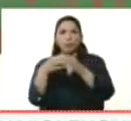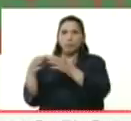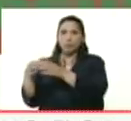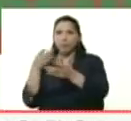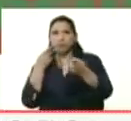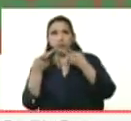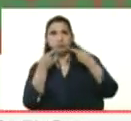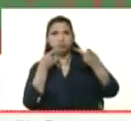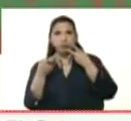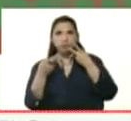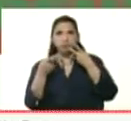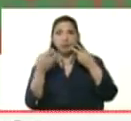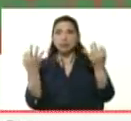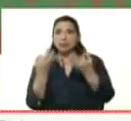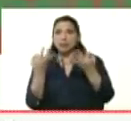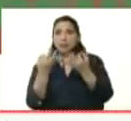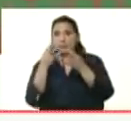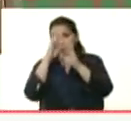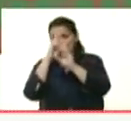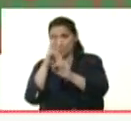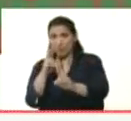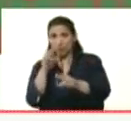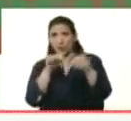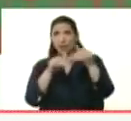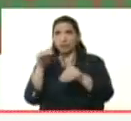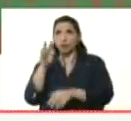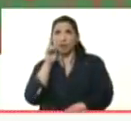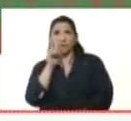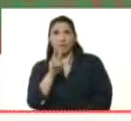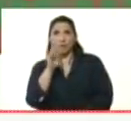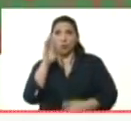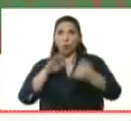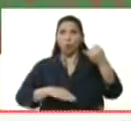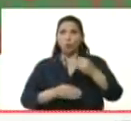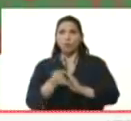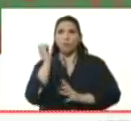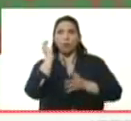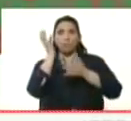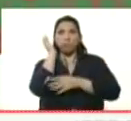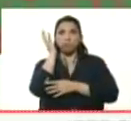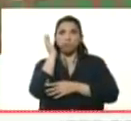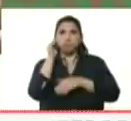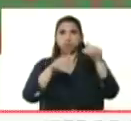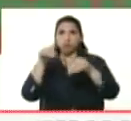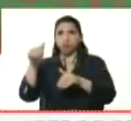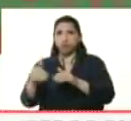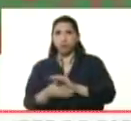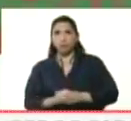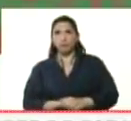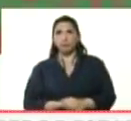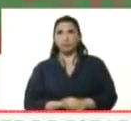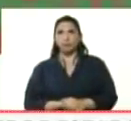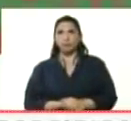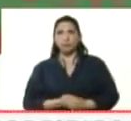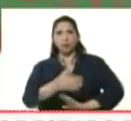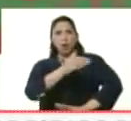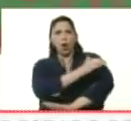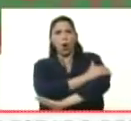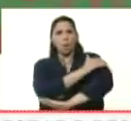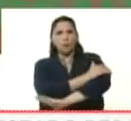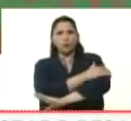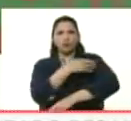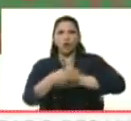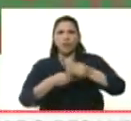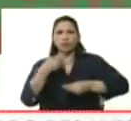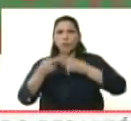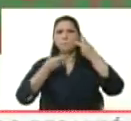respecto a las elecciones, vimos que en la última parlamentaria la oposición hizo